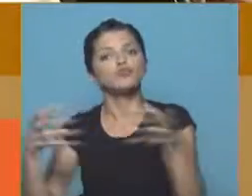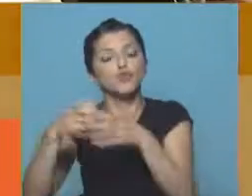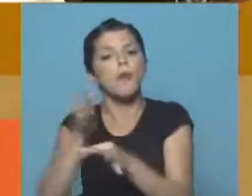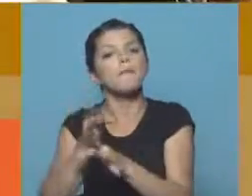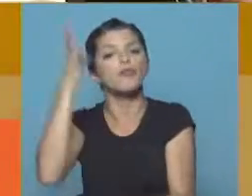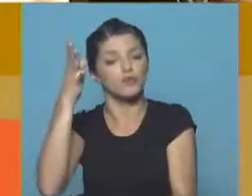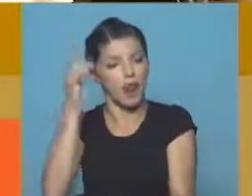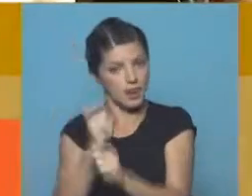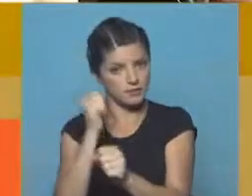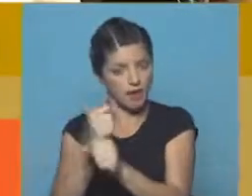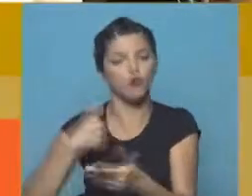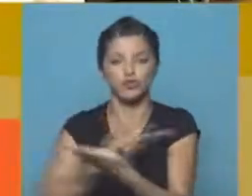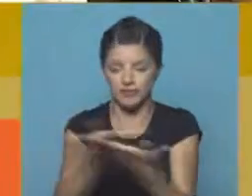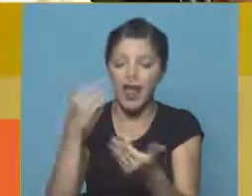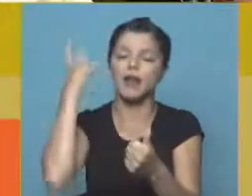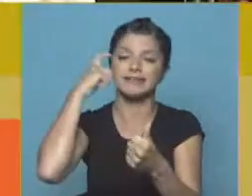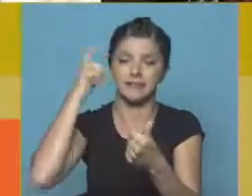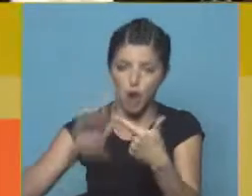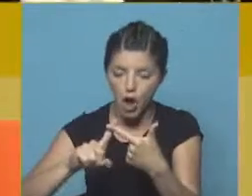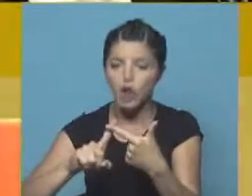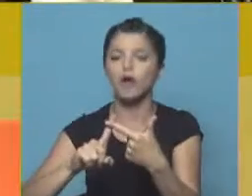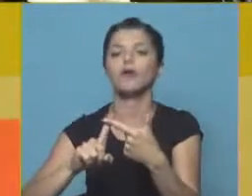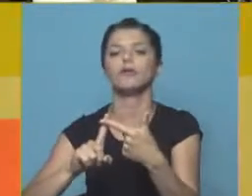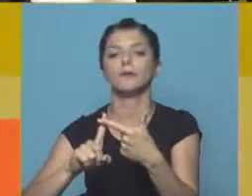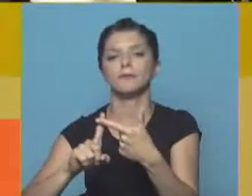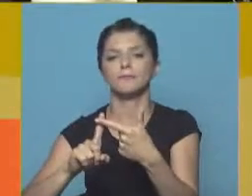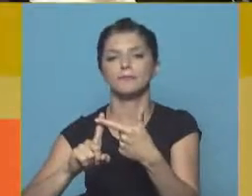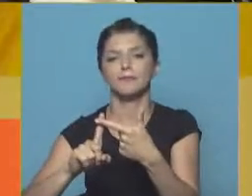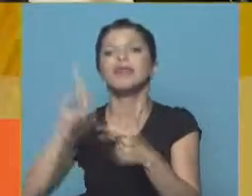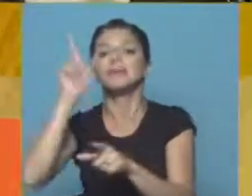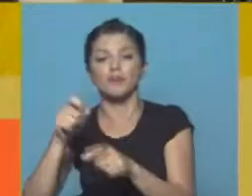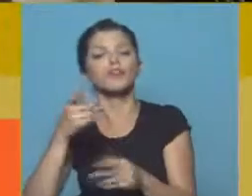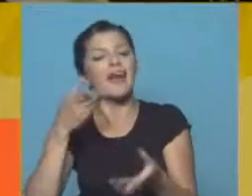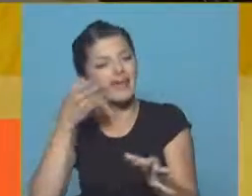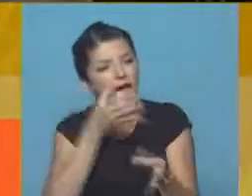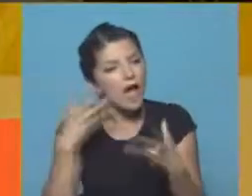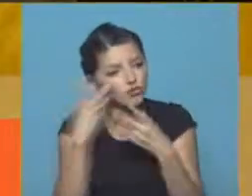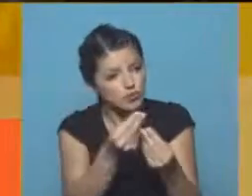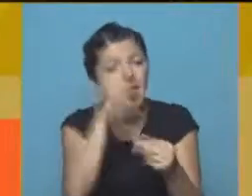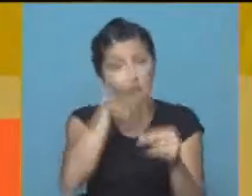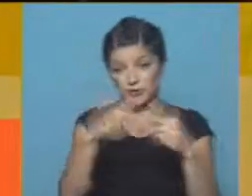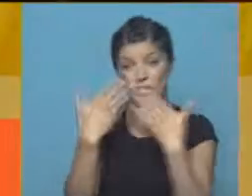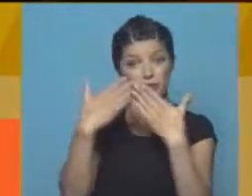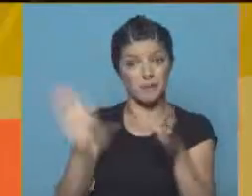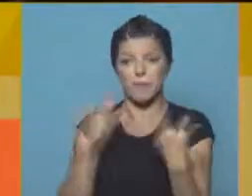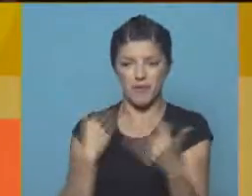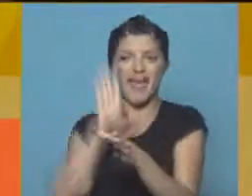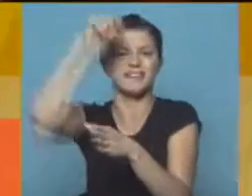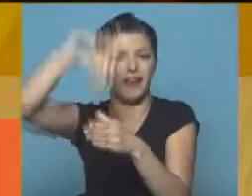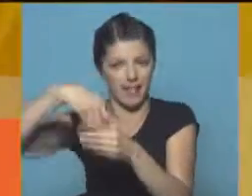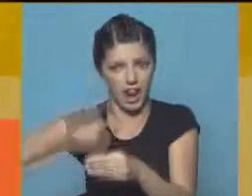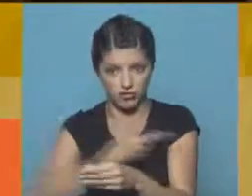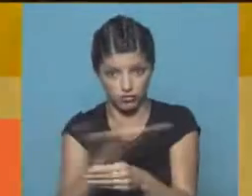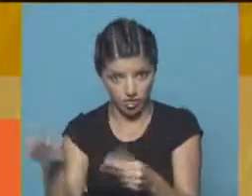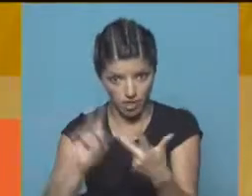con psicólogos y con gente que trabaja en la reinserción social de los detenidos. En paralelo se está trabajando